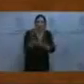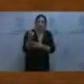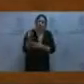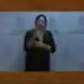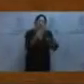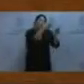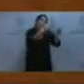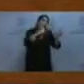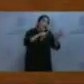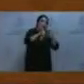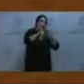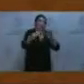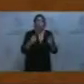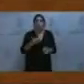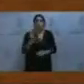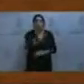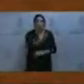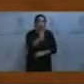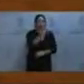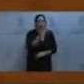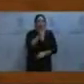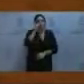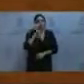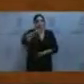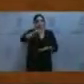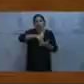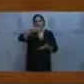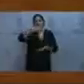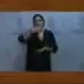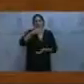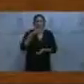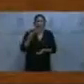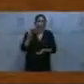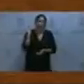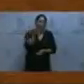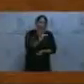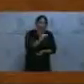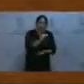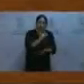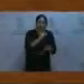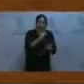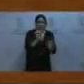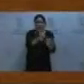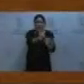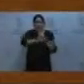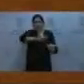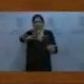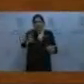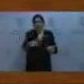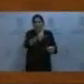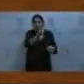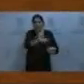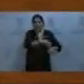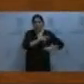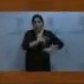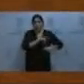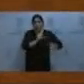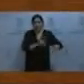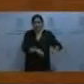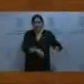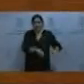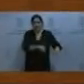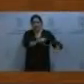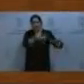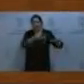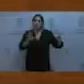transparente, yo ya no sé cómo pedírselo, ya se lo digo desde este estrado, porque he formulado la pregunta en diversos formatos, ¿no? Más o menos le